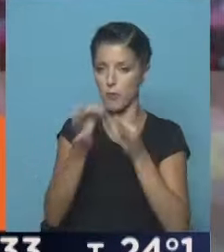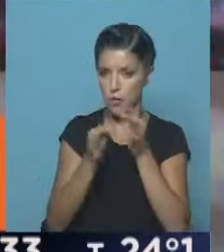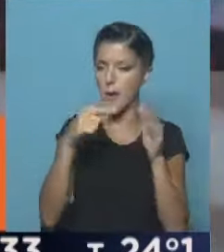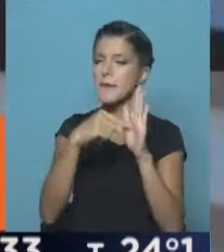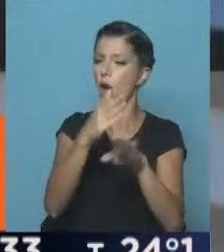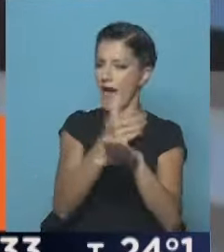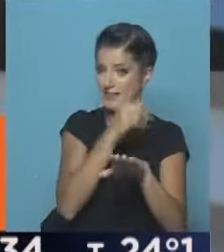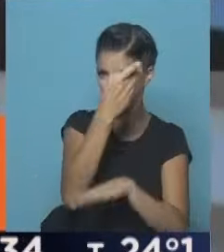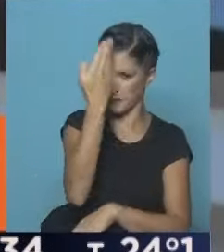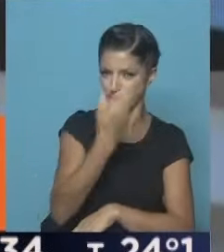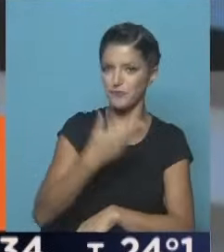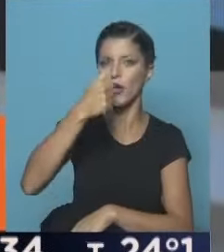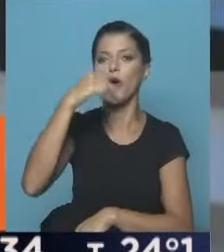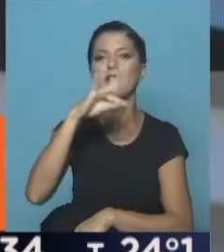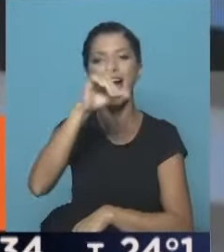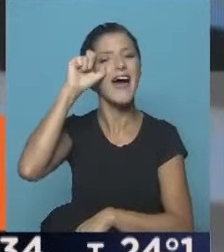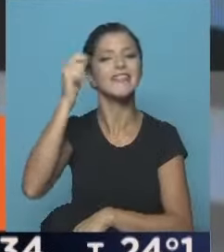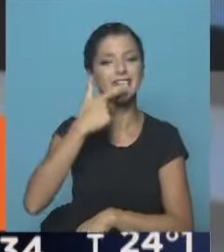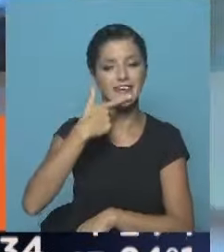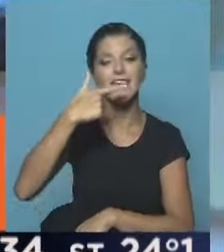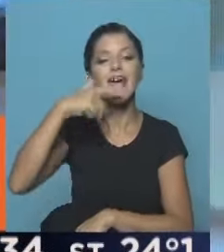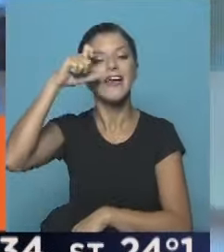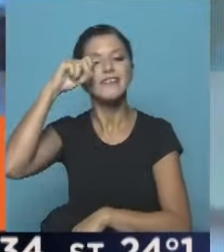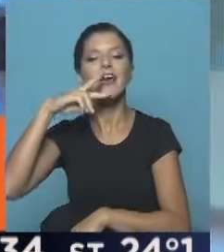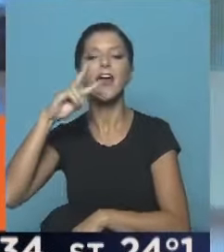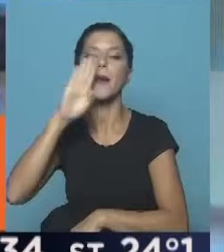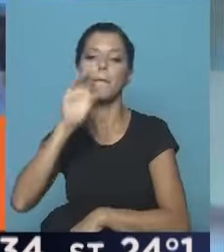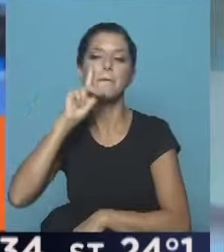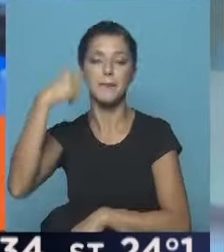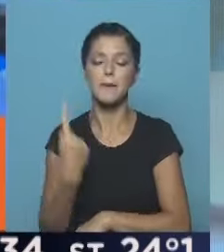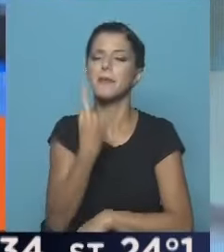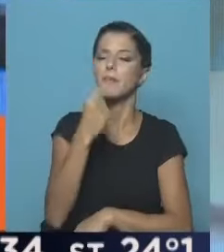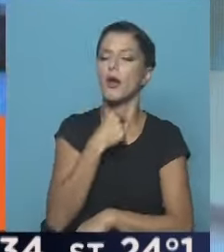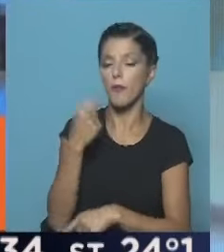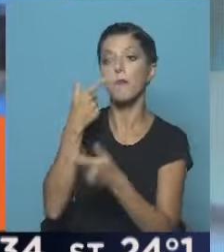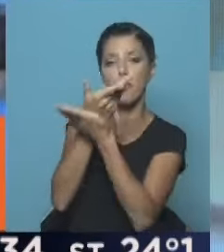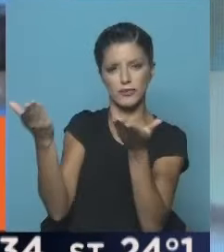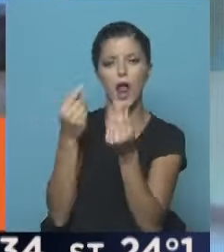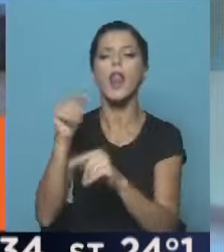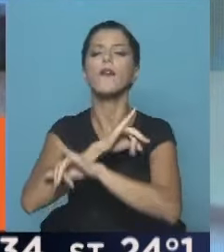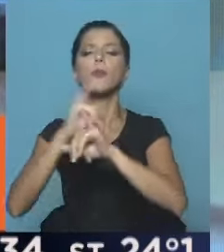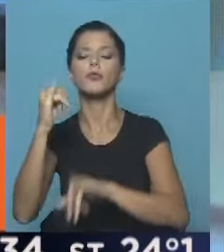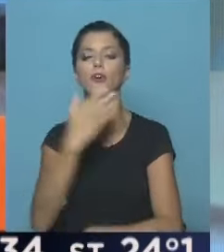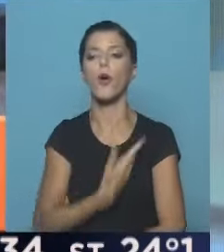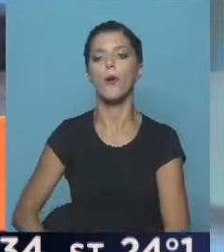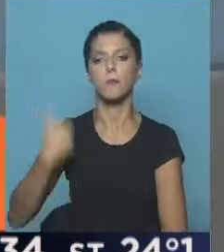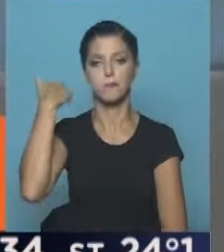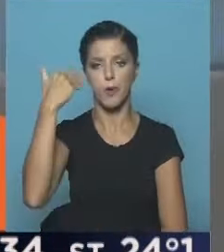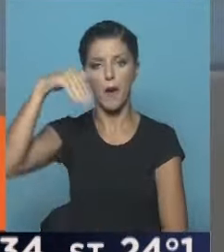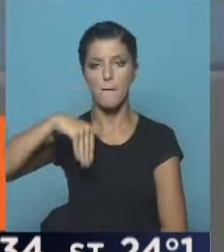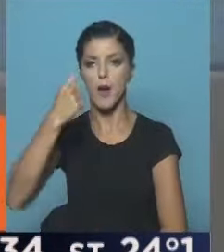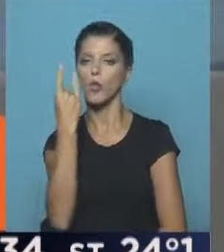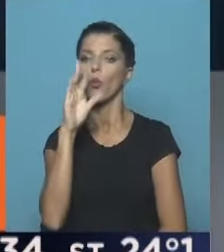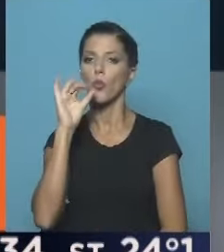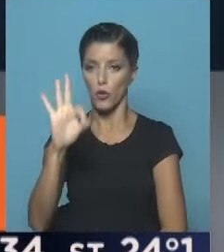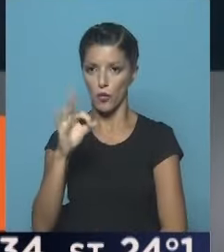con él, con Andrés Servín, queremos ver la palabra del presidente Nicolás Maduro, que así anunciaba lo que llamamos el marcha atrás de la